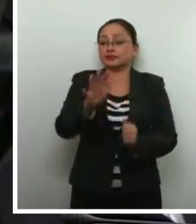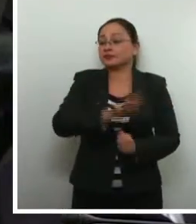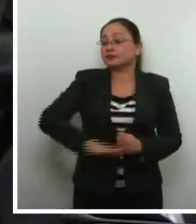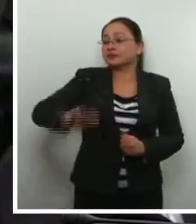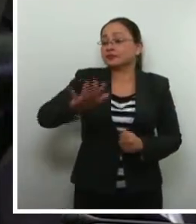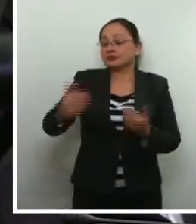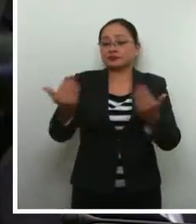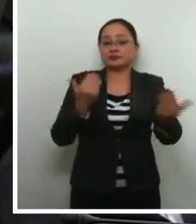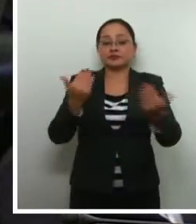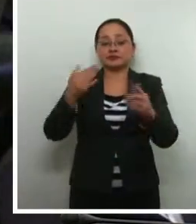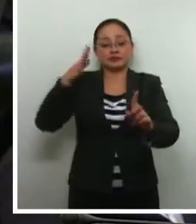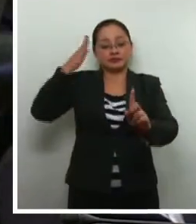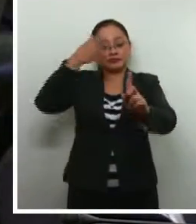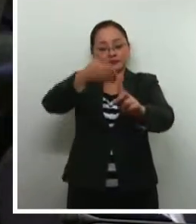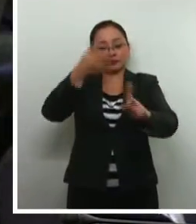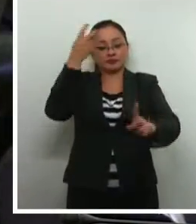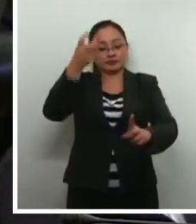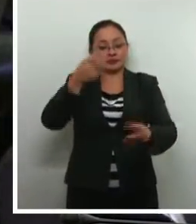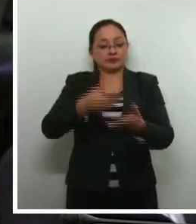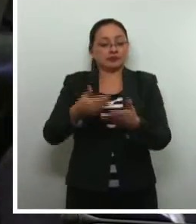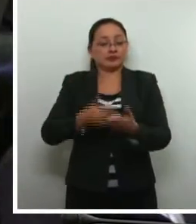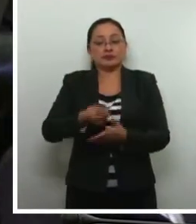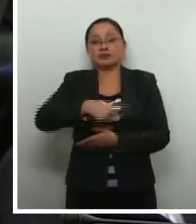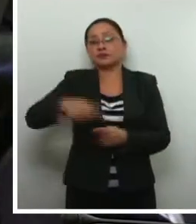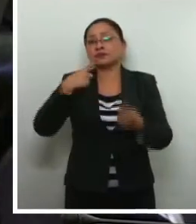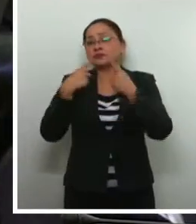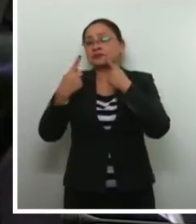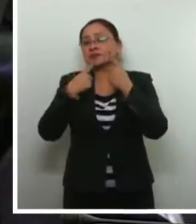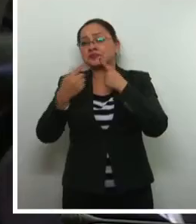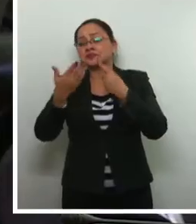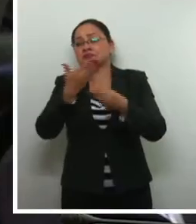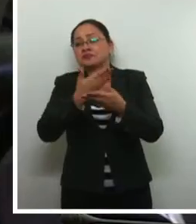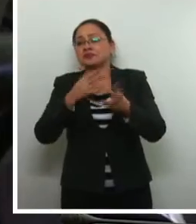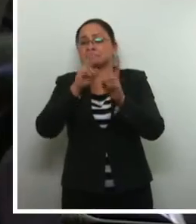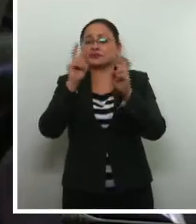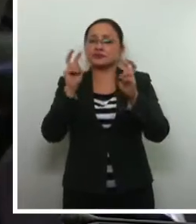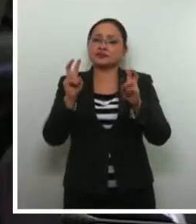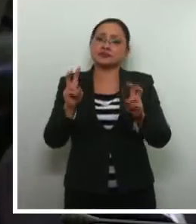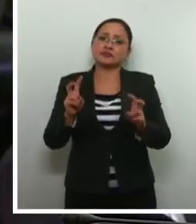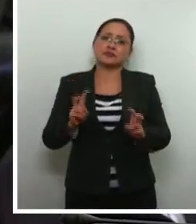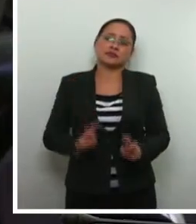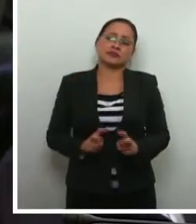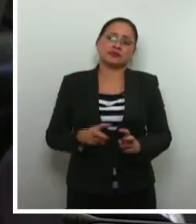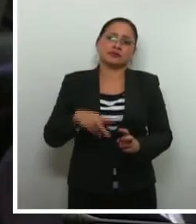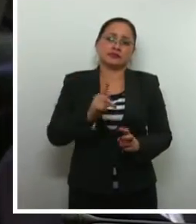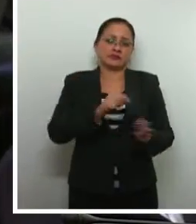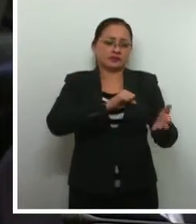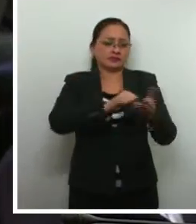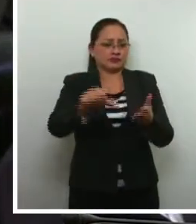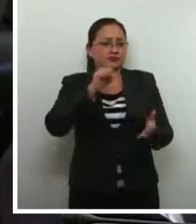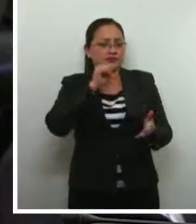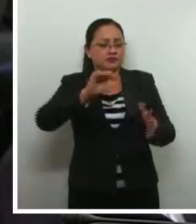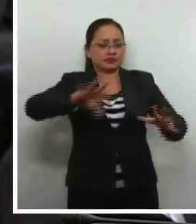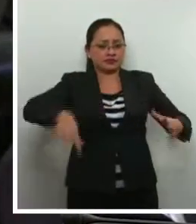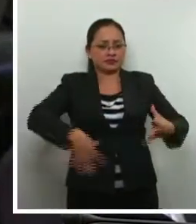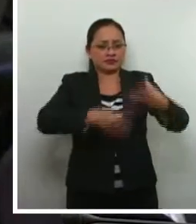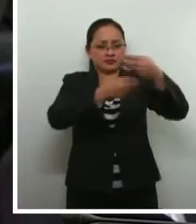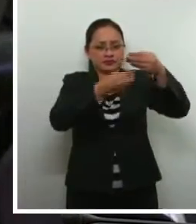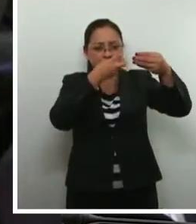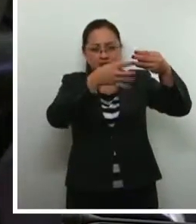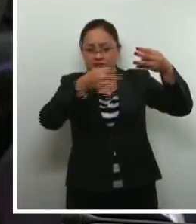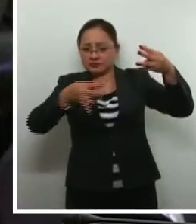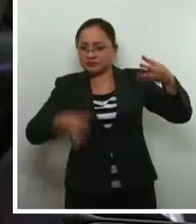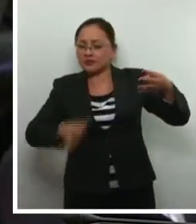sus objetivos, que nos pusieron a discutir asuntos que no retiraron de la mega reserva cuando estaban